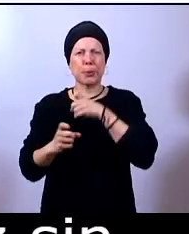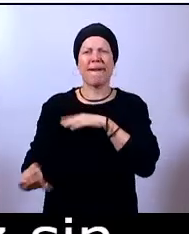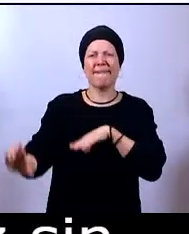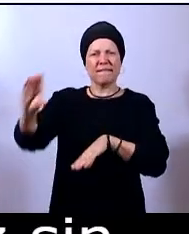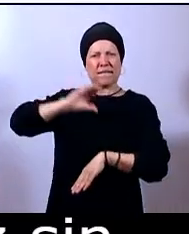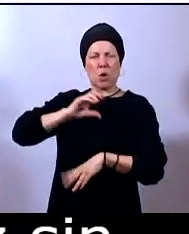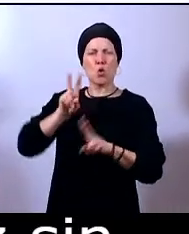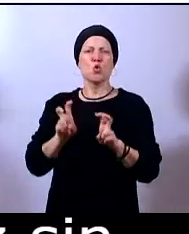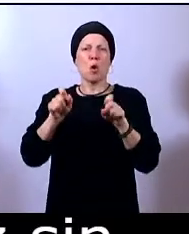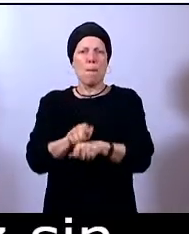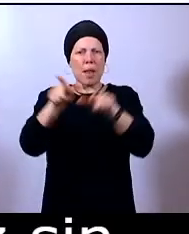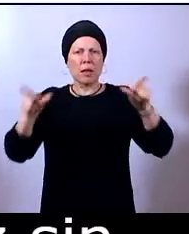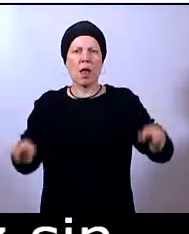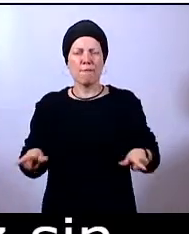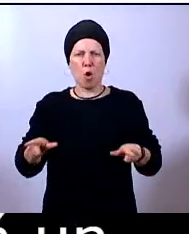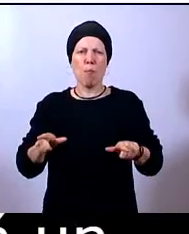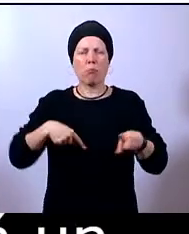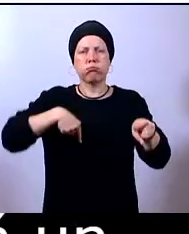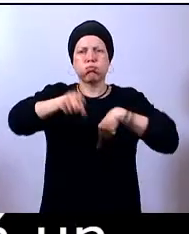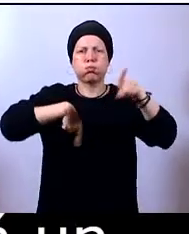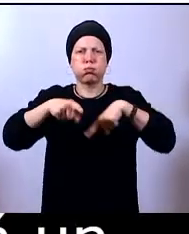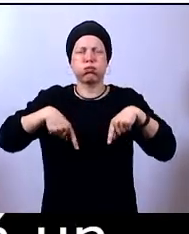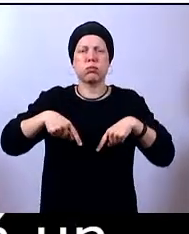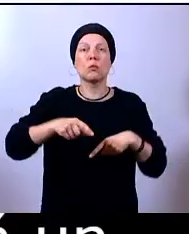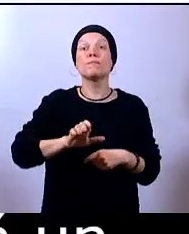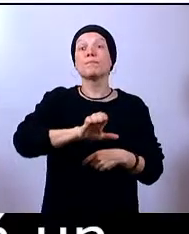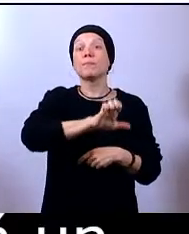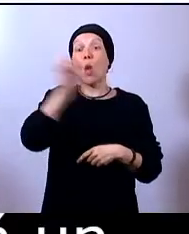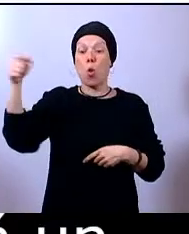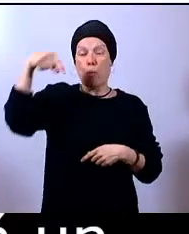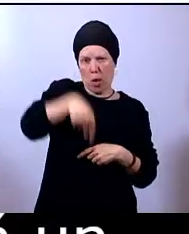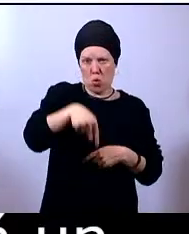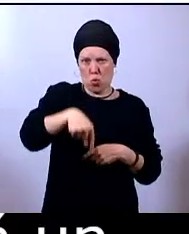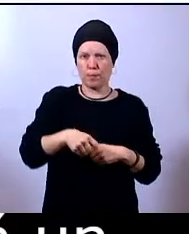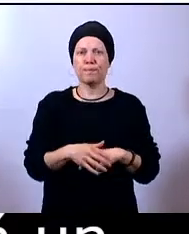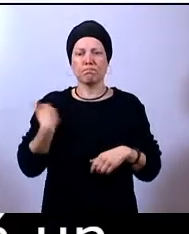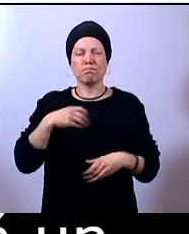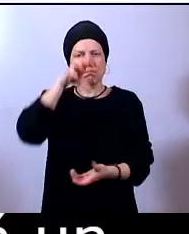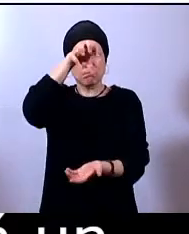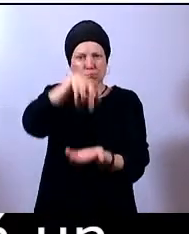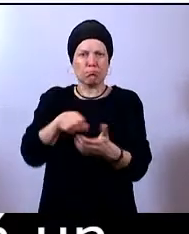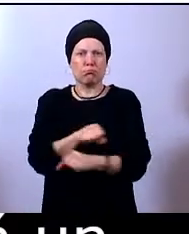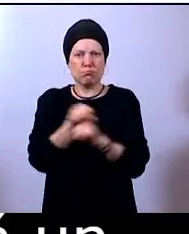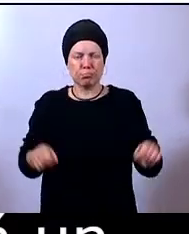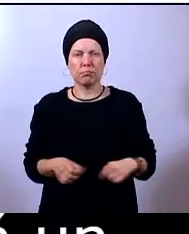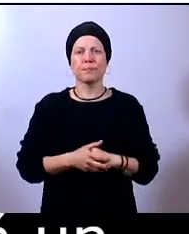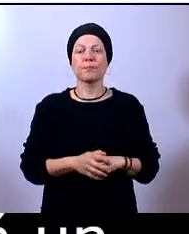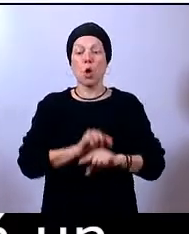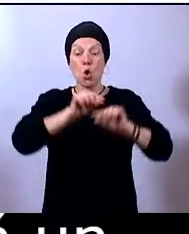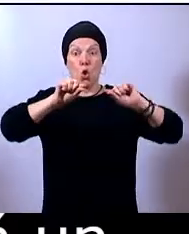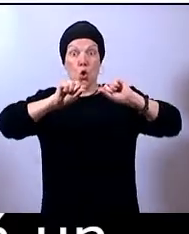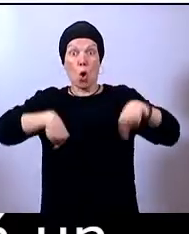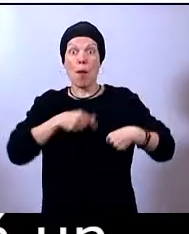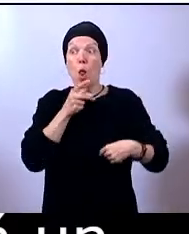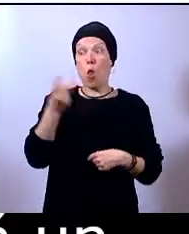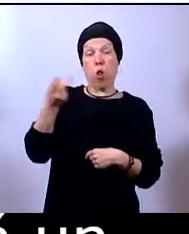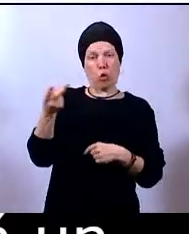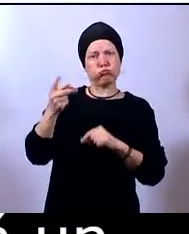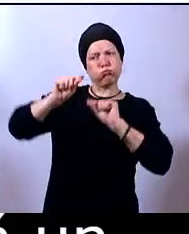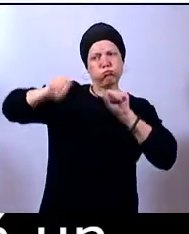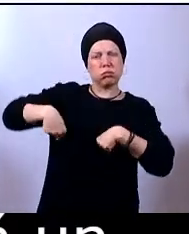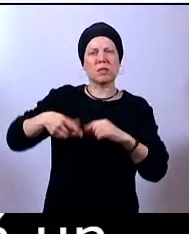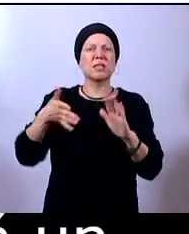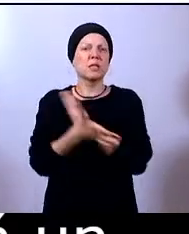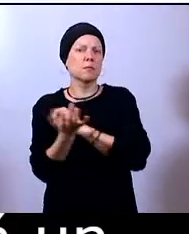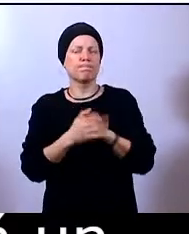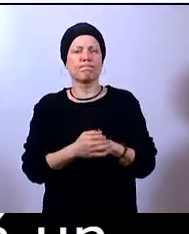a la plataforma logística del suroeste europeo, que es donde se ubicará. El convenio suscrito por ambas administraciones